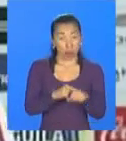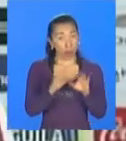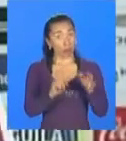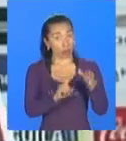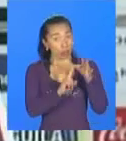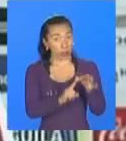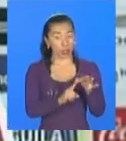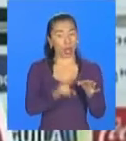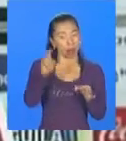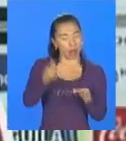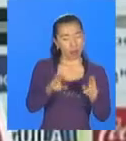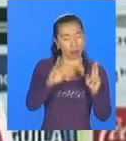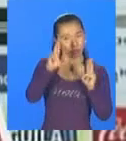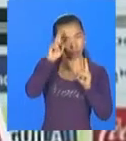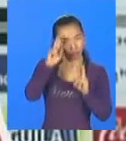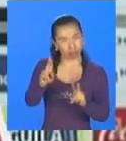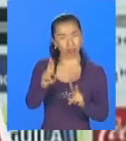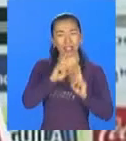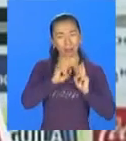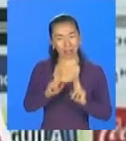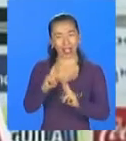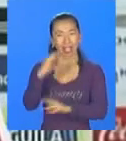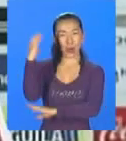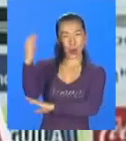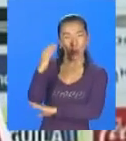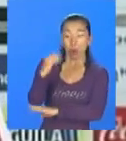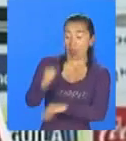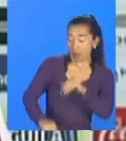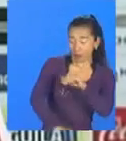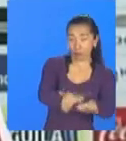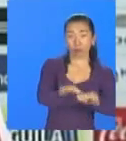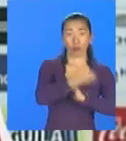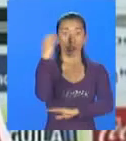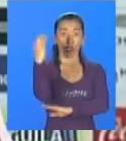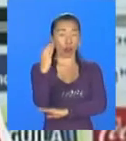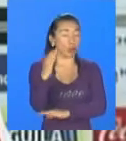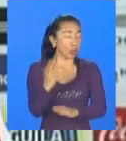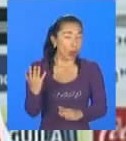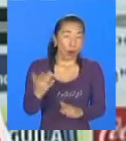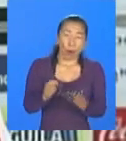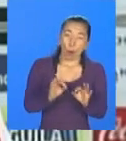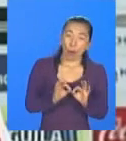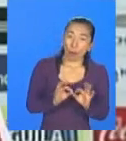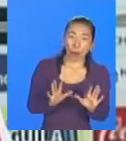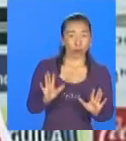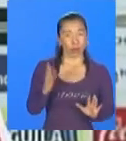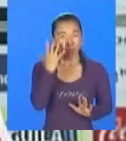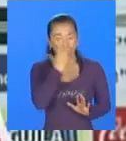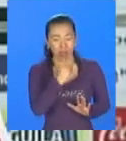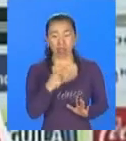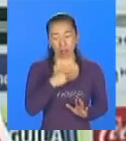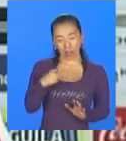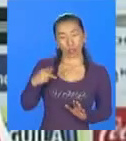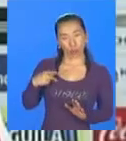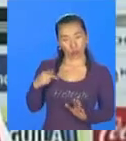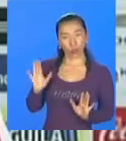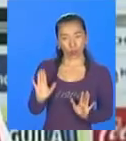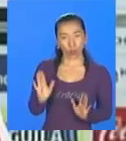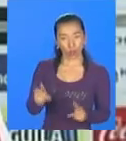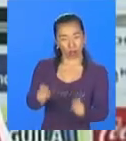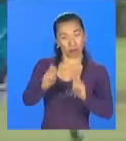al país de responderle al fútbol que está viviendo colombia es una oportunidad linda para nosotros los que hoy tenemos esta